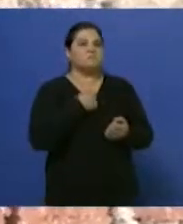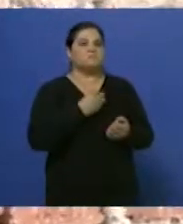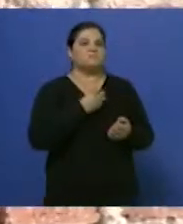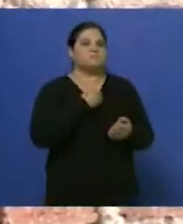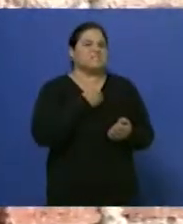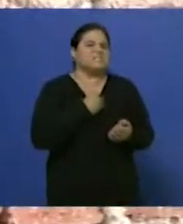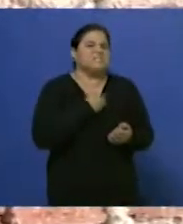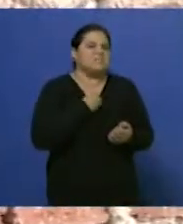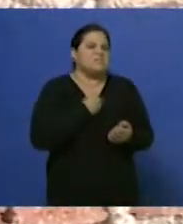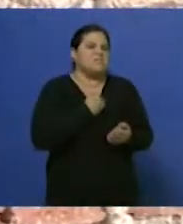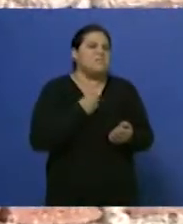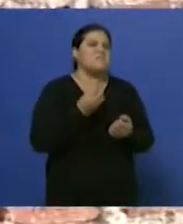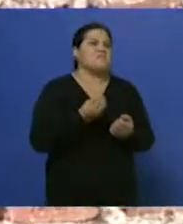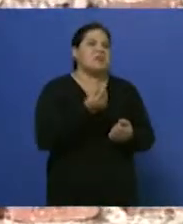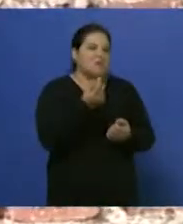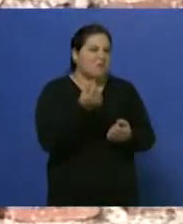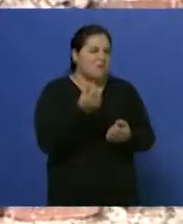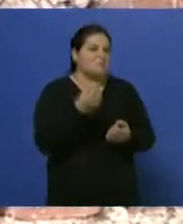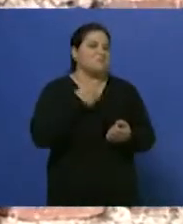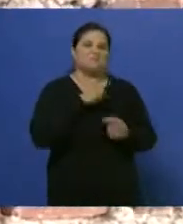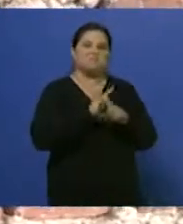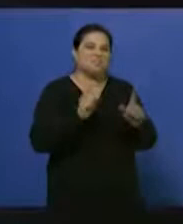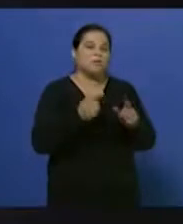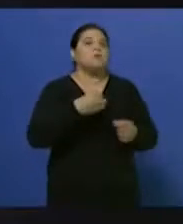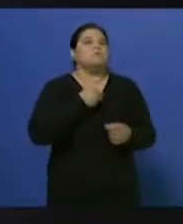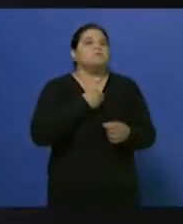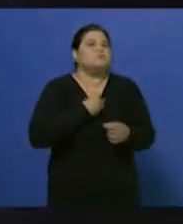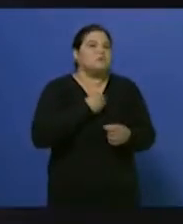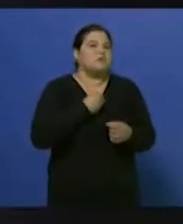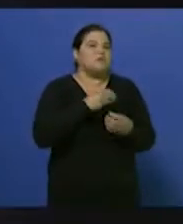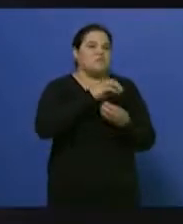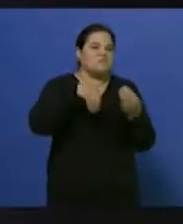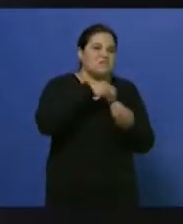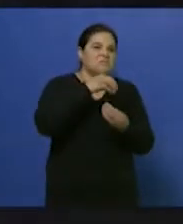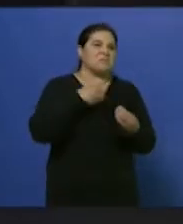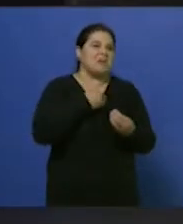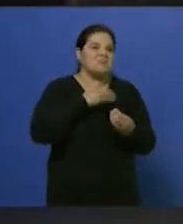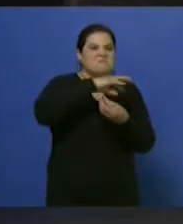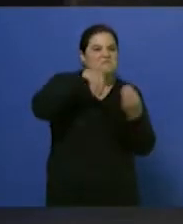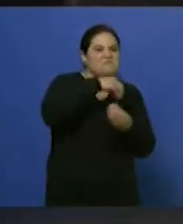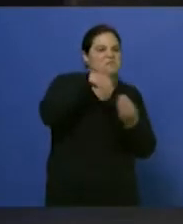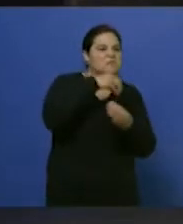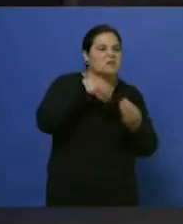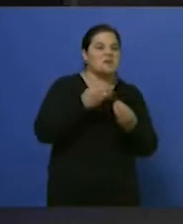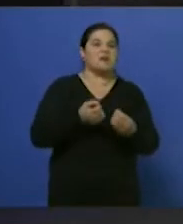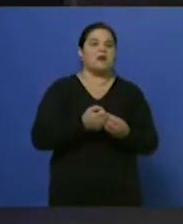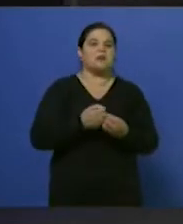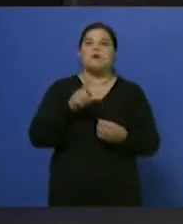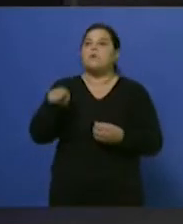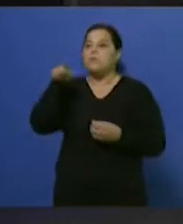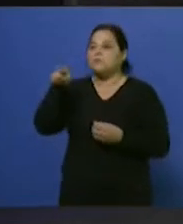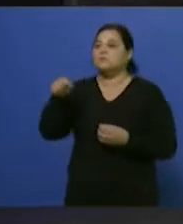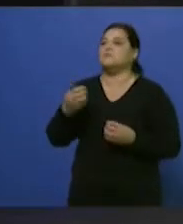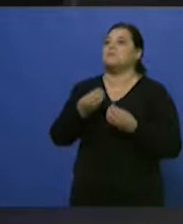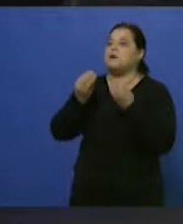Que no tiene ningún sentido, no entiendo esa maldad de parte de la gente. Ahora, Souto, usted habla de un chisme barato que